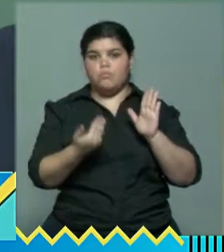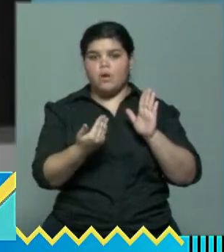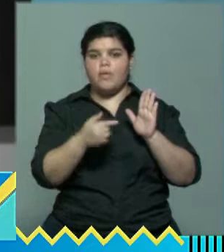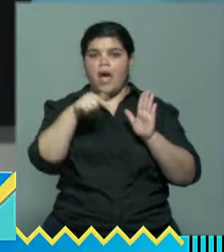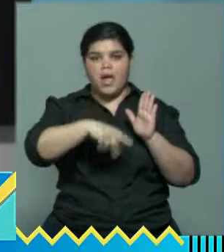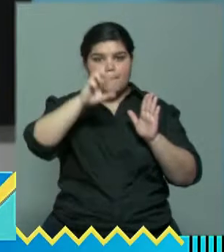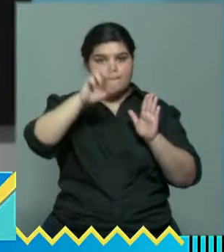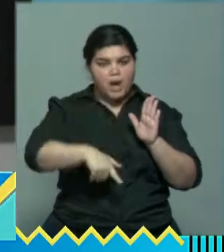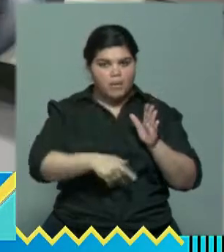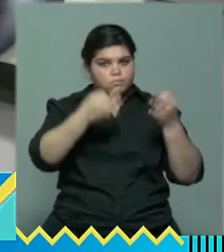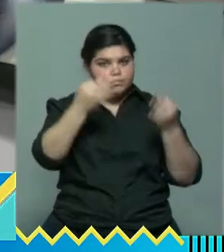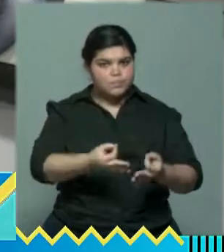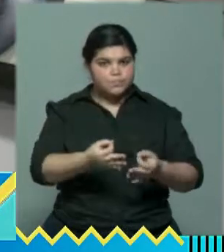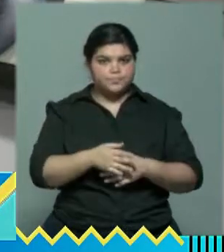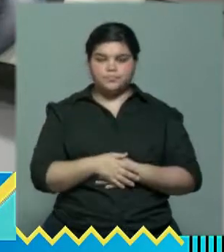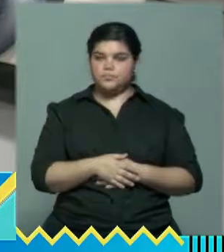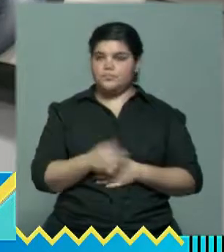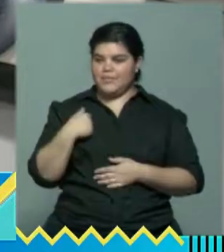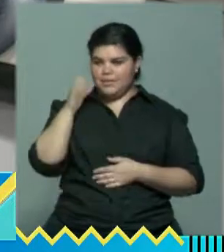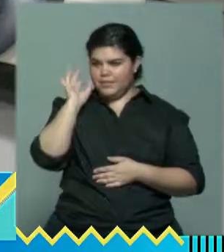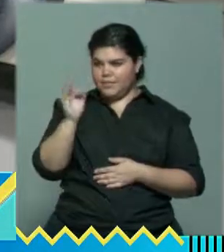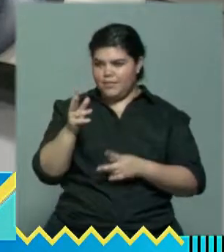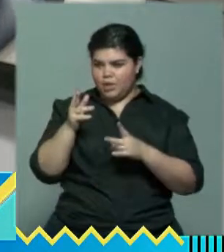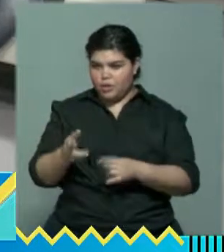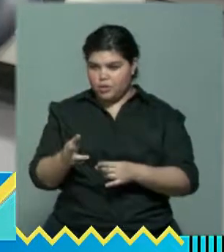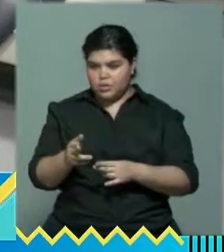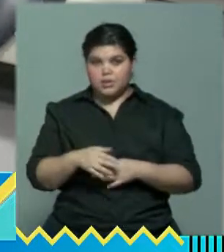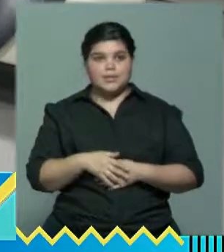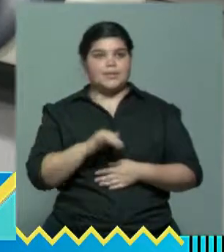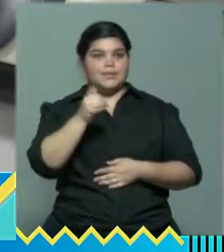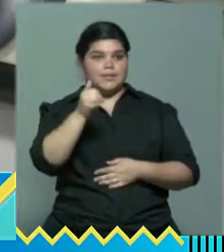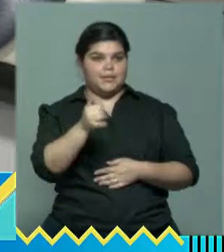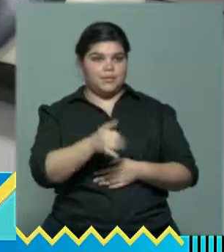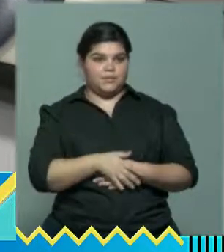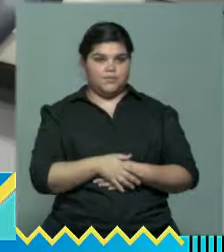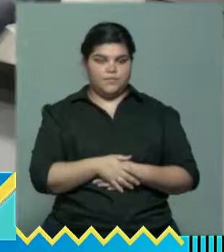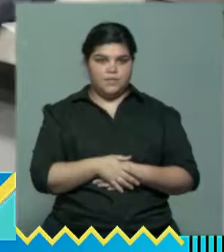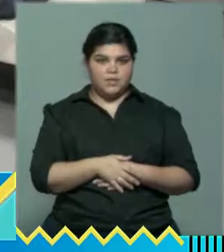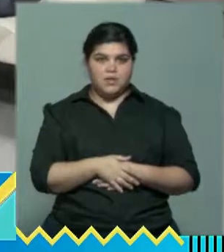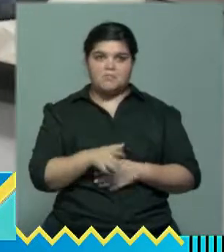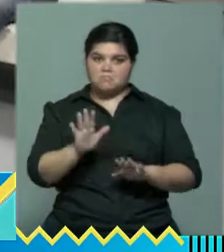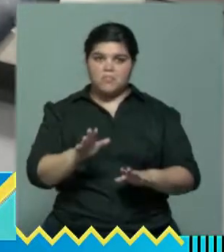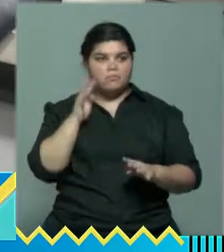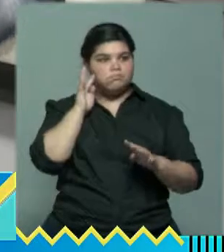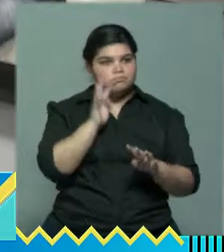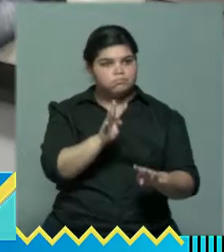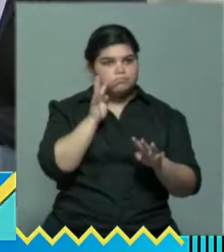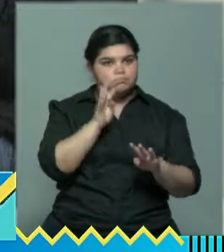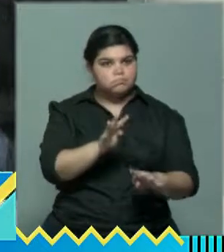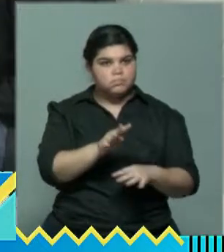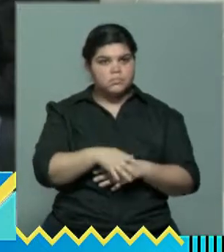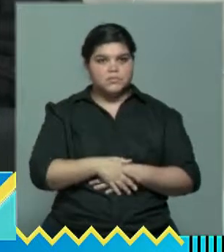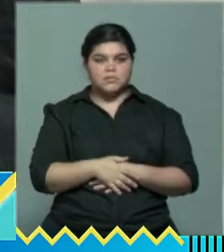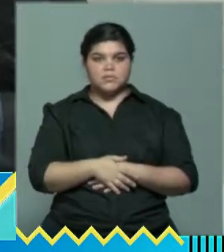Yo quería agregar dos cositas, pero sé que tiene que hablar Omar. Sí, vamos. Vamos a, porque se ha mantenido sí, escuchando atentamente. Mucho,